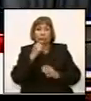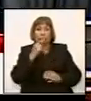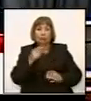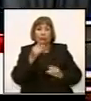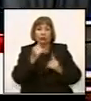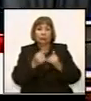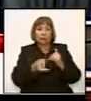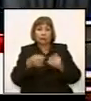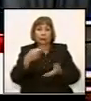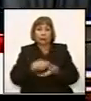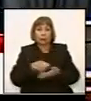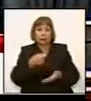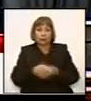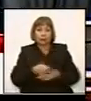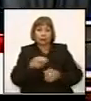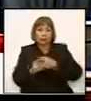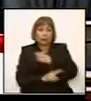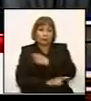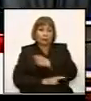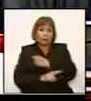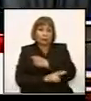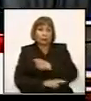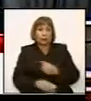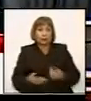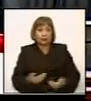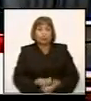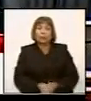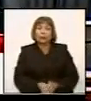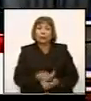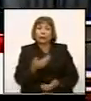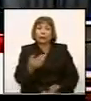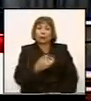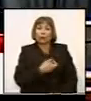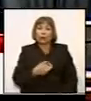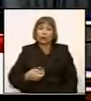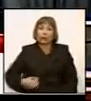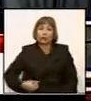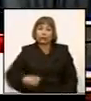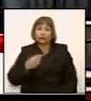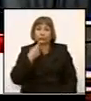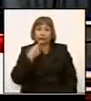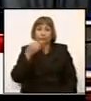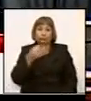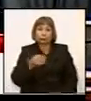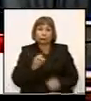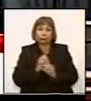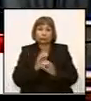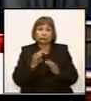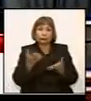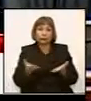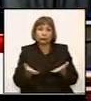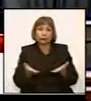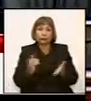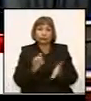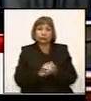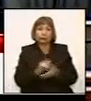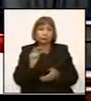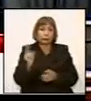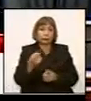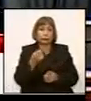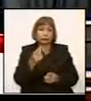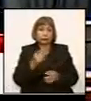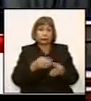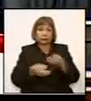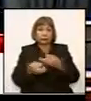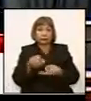final con la economía nacional. Entonces, señor presidente, yo quiero ser clara. Lo único que este contrato hace, primeramente que no es